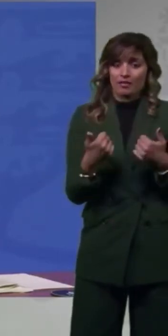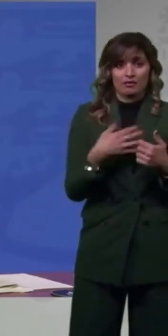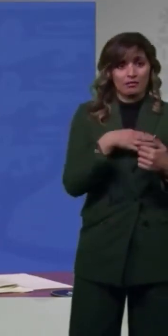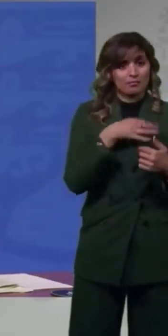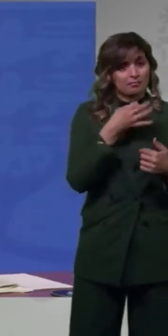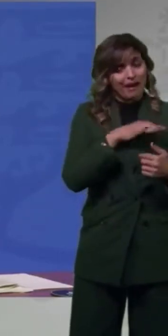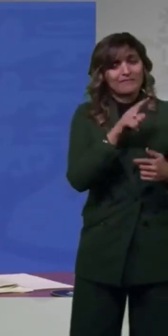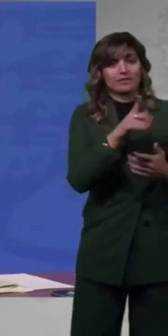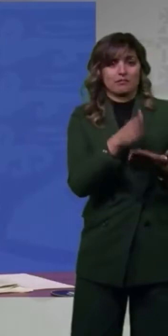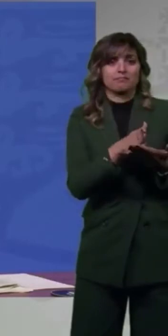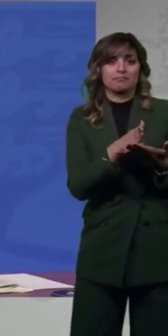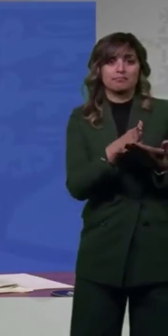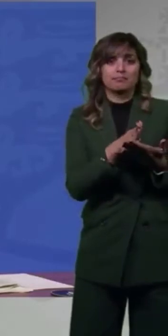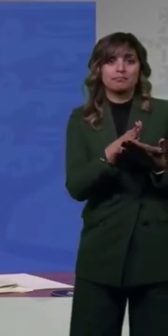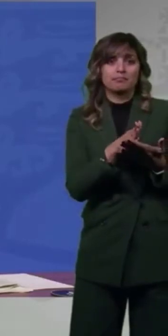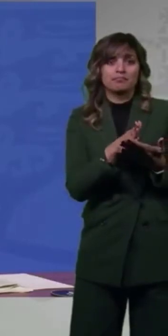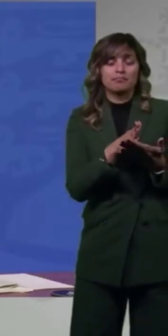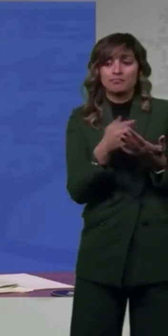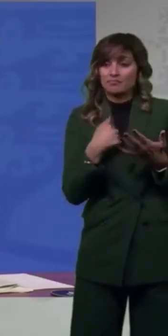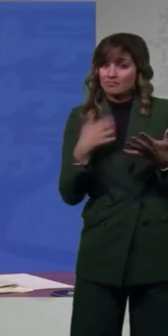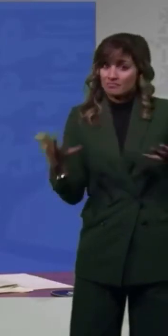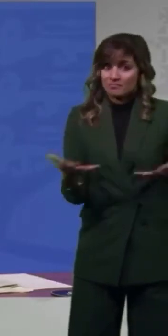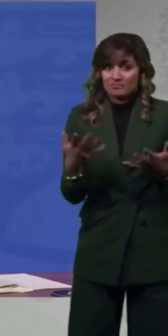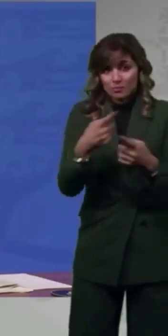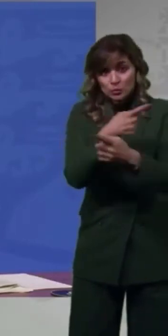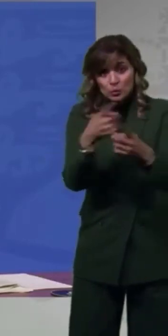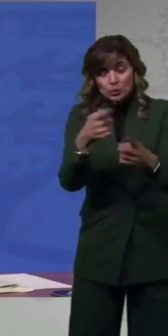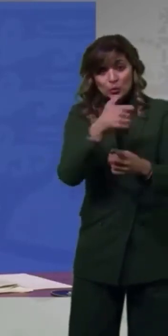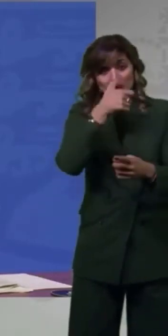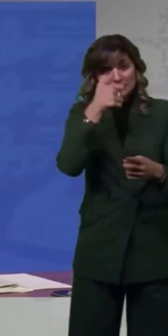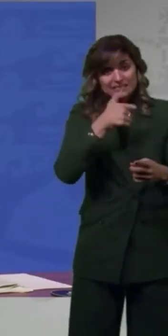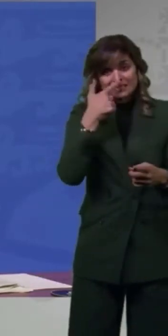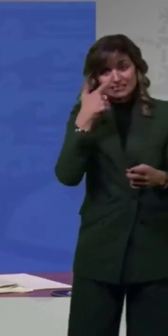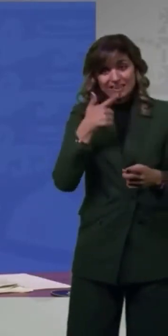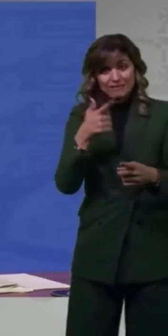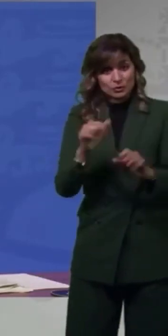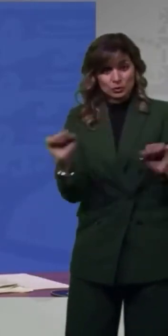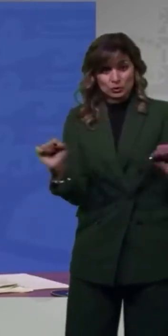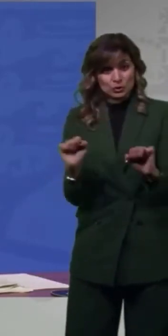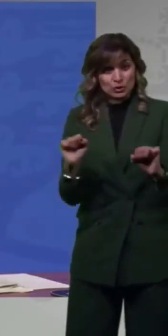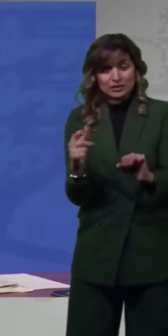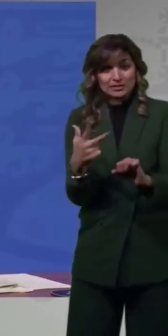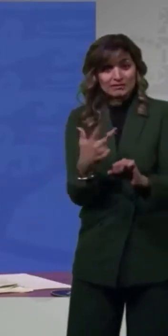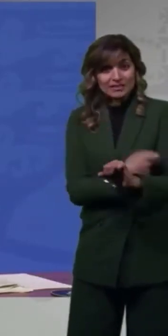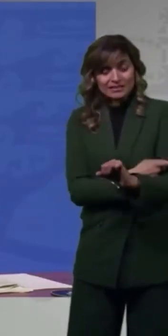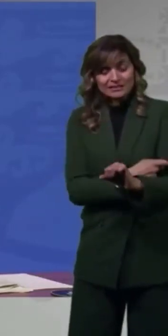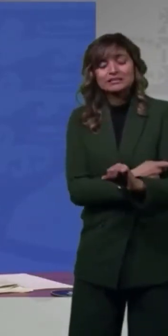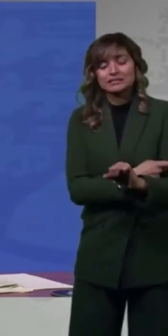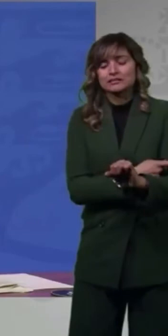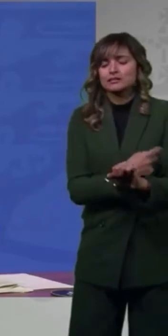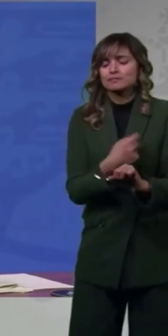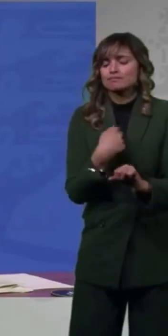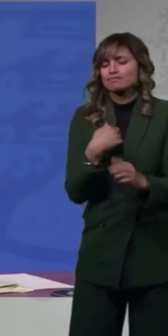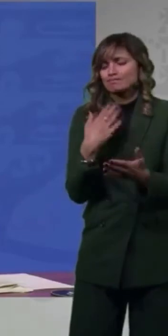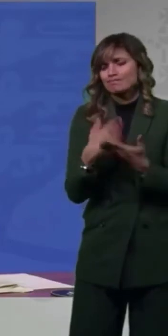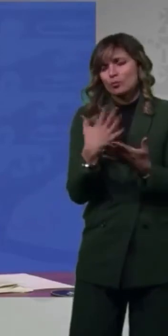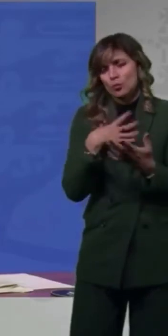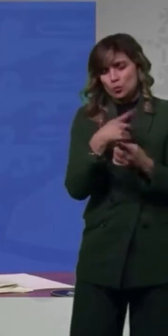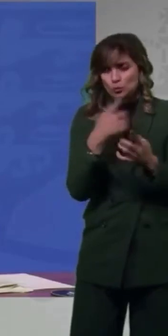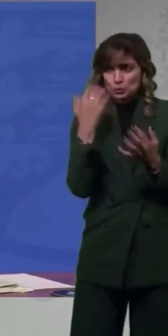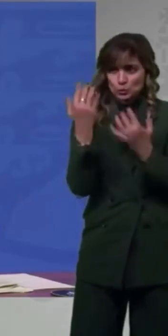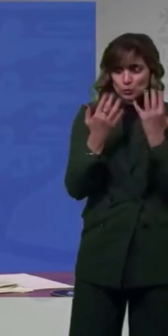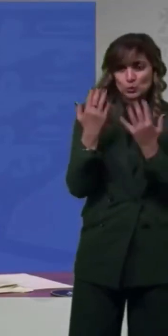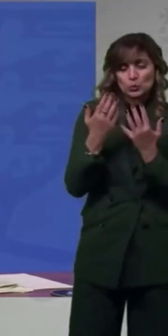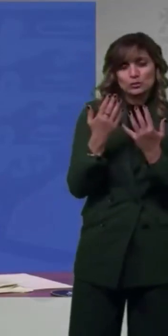de una disminución en la protección contra el cob y 19 grave desde el lanzamiento de la vacuna original en